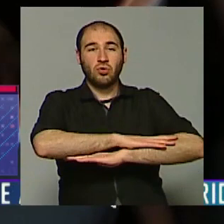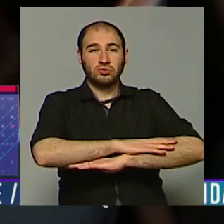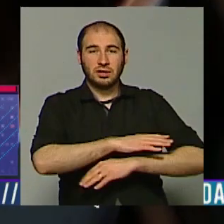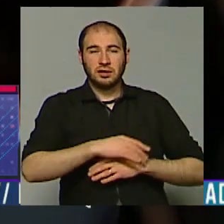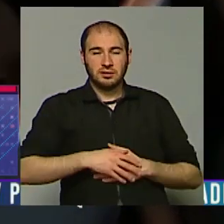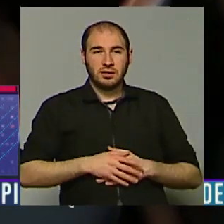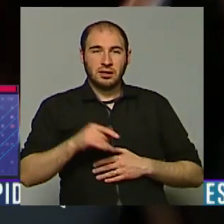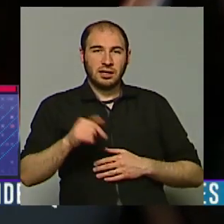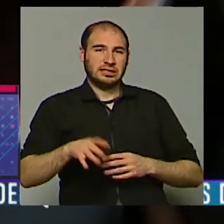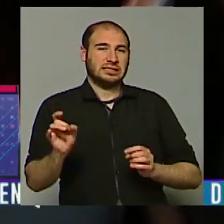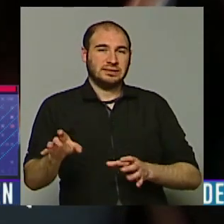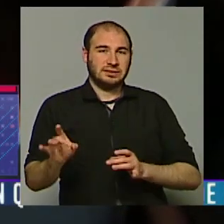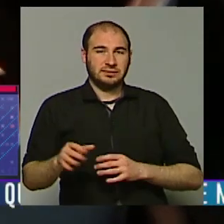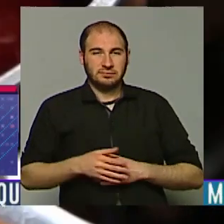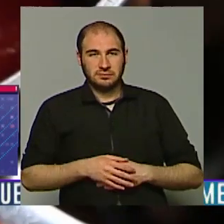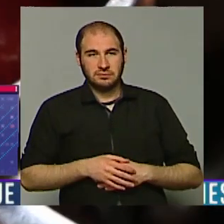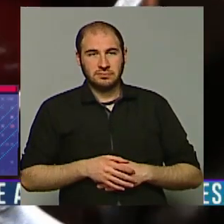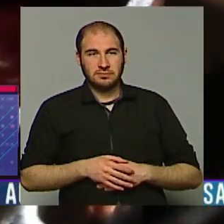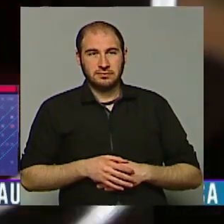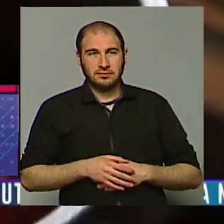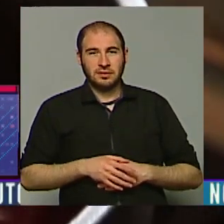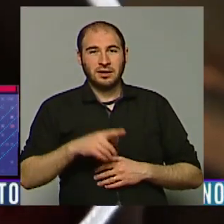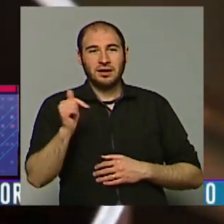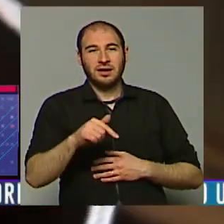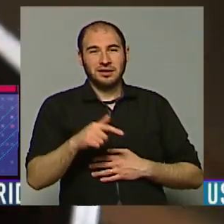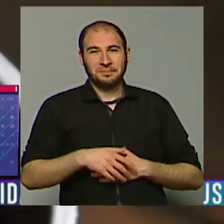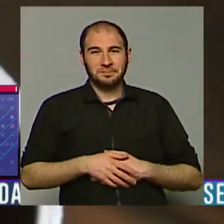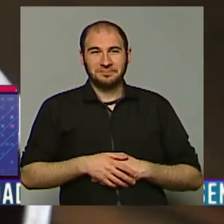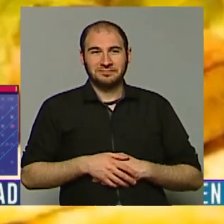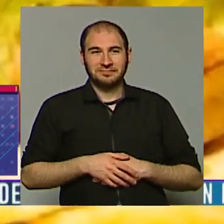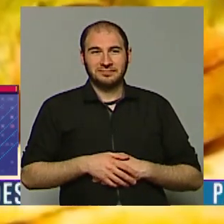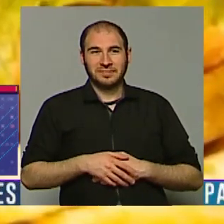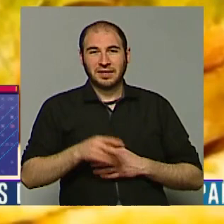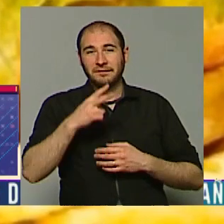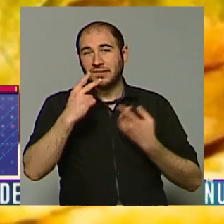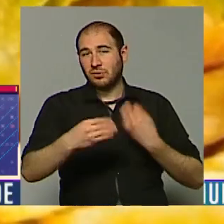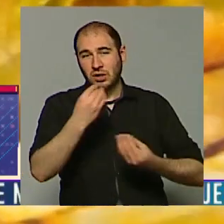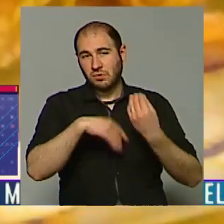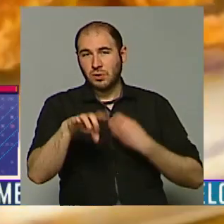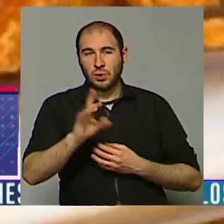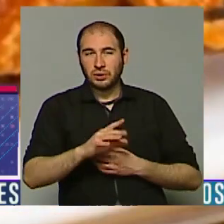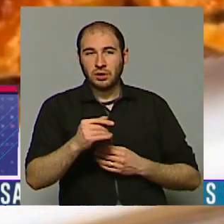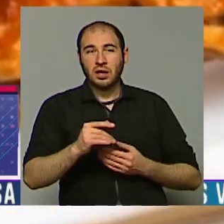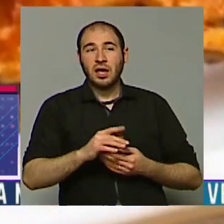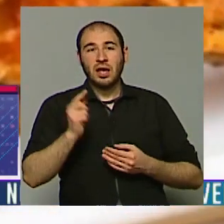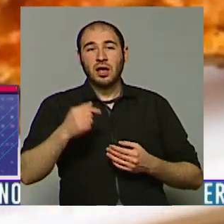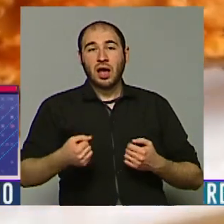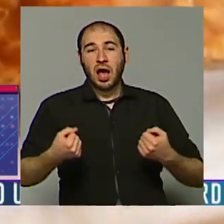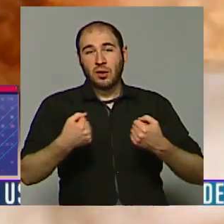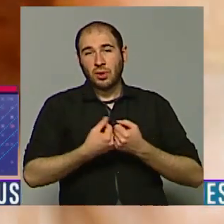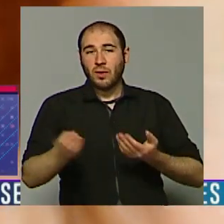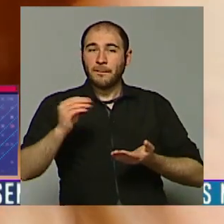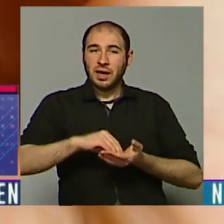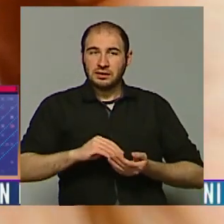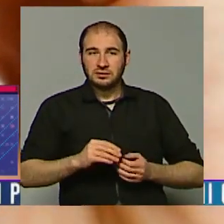consideramos objetables, ¿no? Entonces, desde ese punto de vista, el veganismo comparte esa base. Lo único que hace es